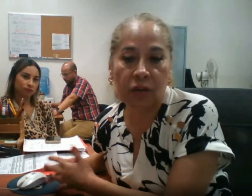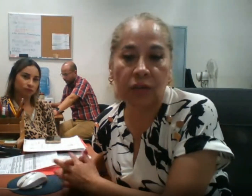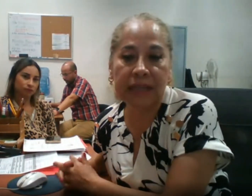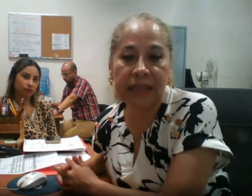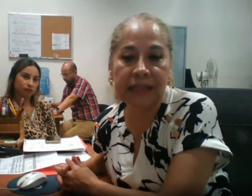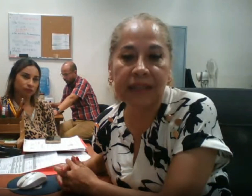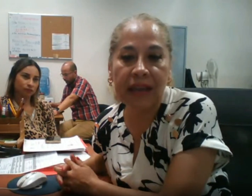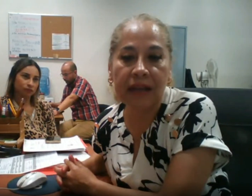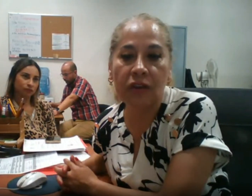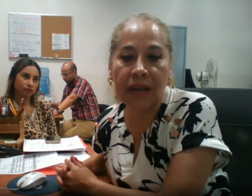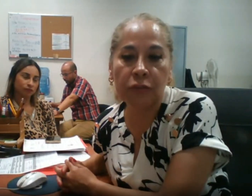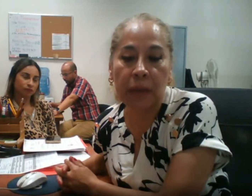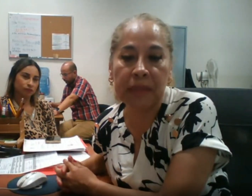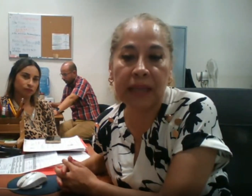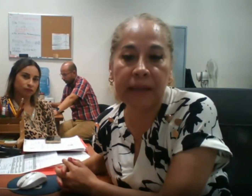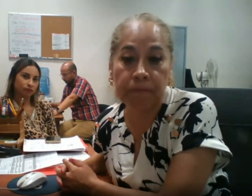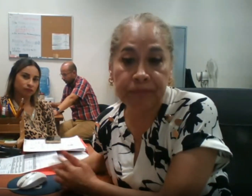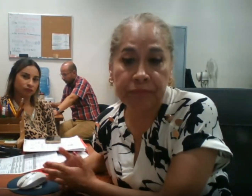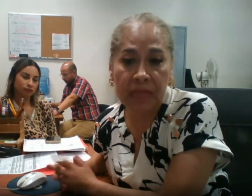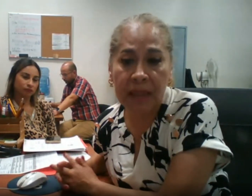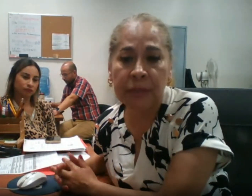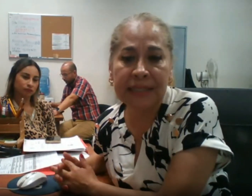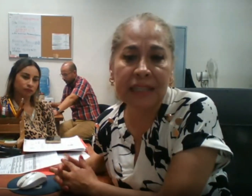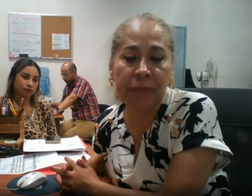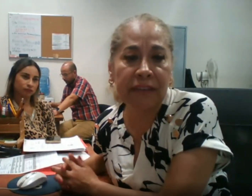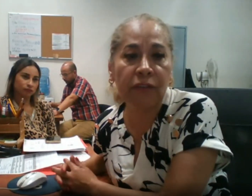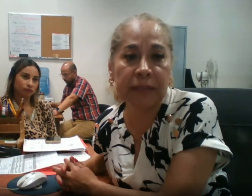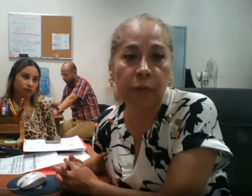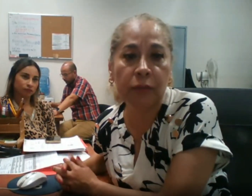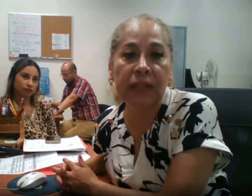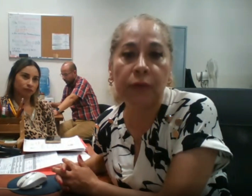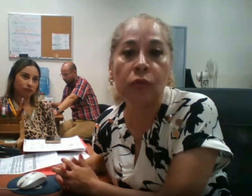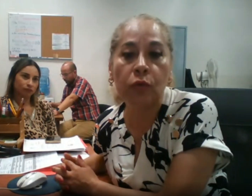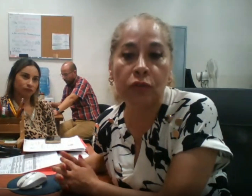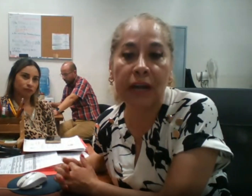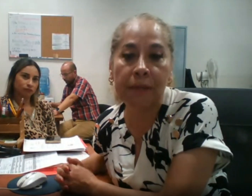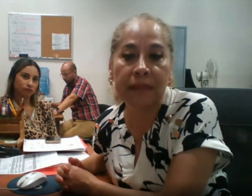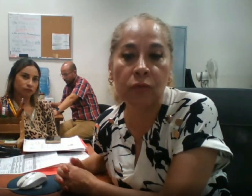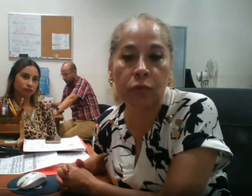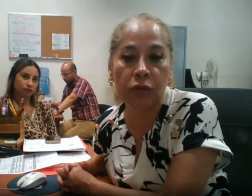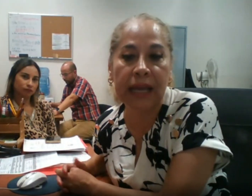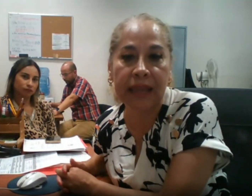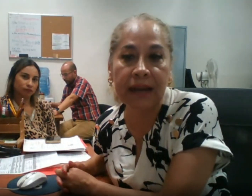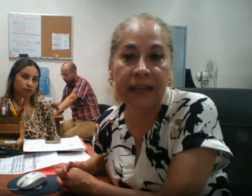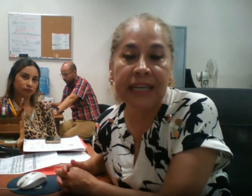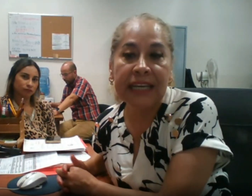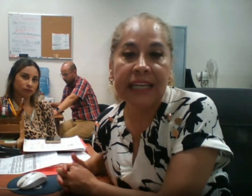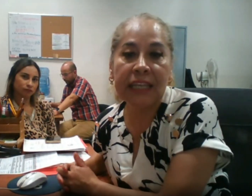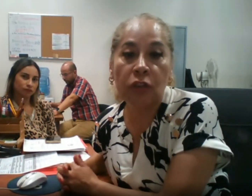con esta interacción que nos permiten pues estas plataformas podamos tener un curso, realmente un curso